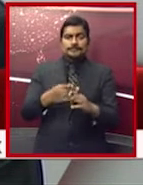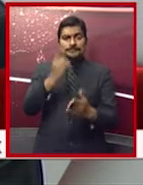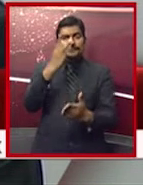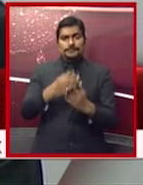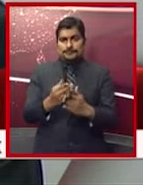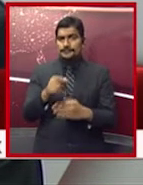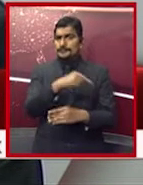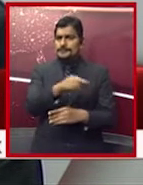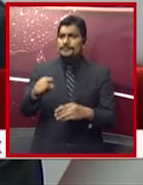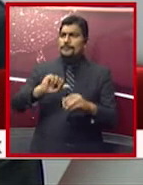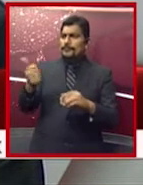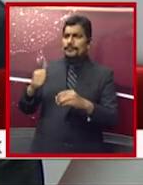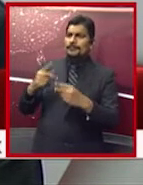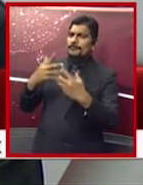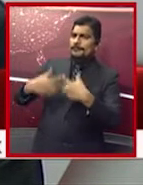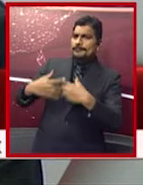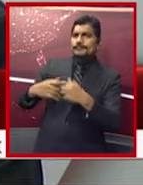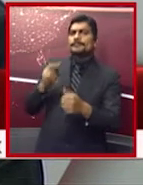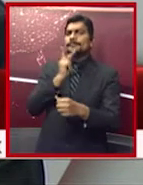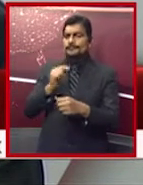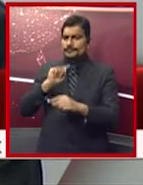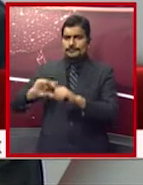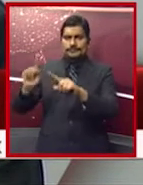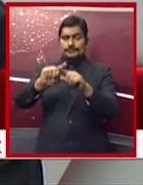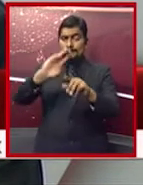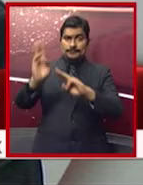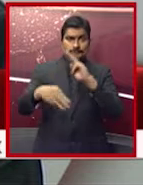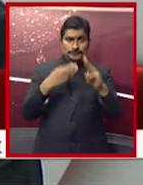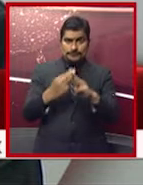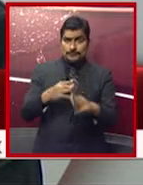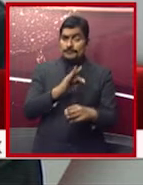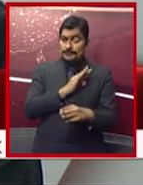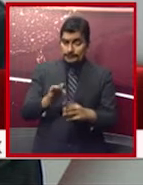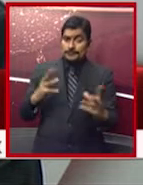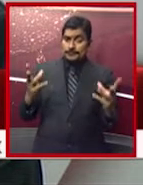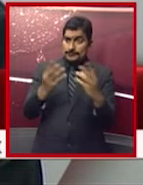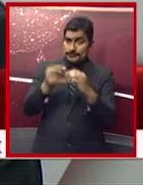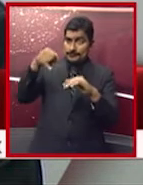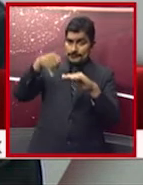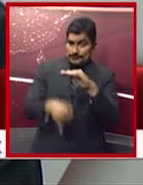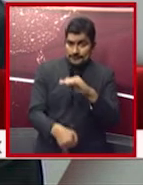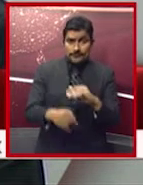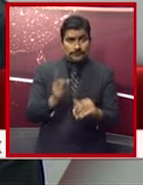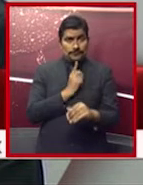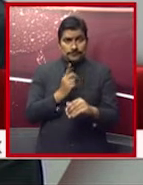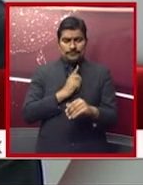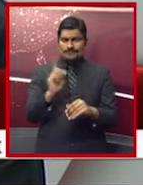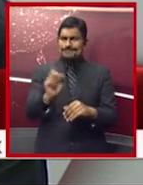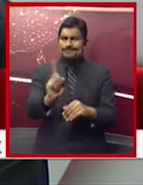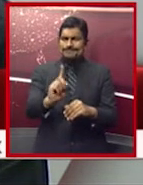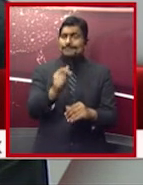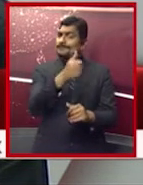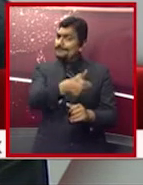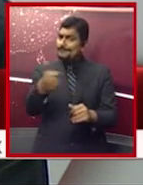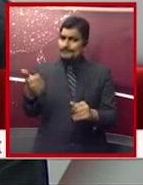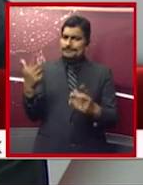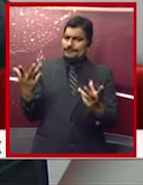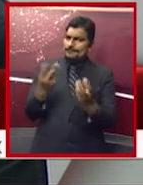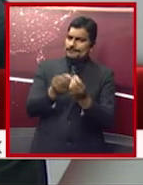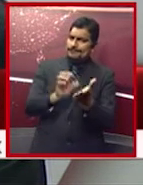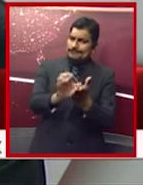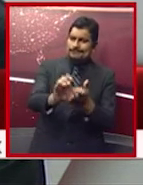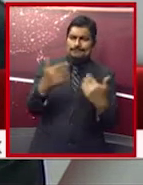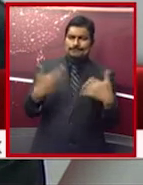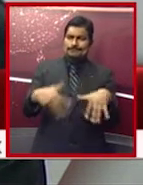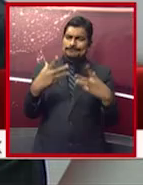Ninguna compañía petrolera en el mundo desarrolla campos en aguas profundas solos. Las inversiones son